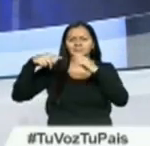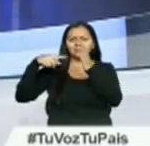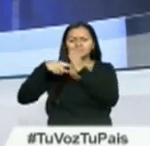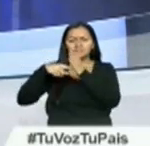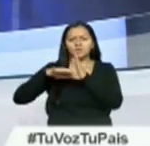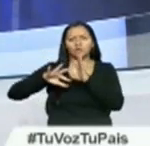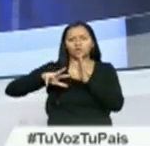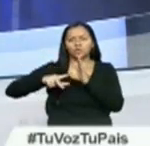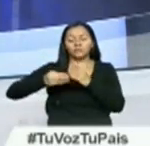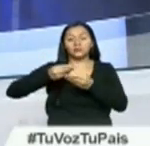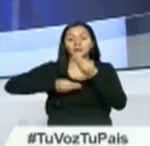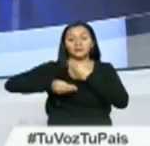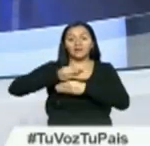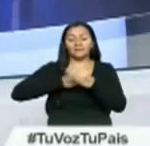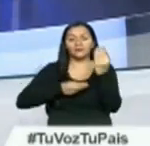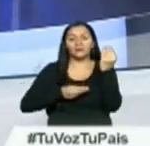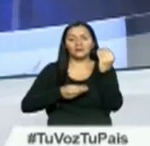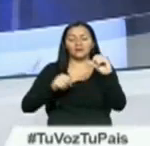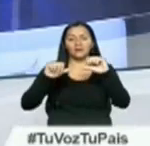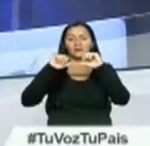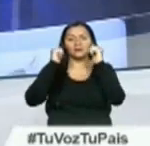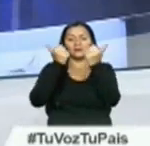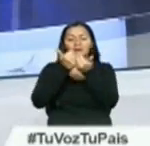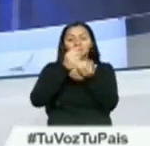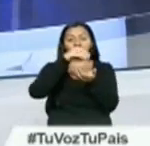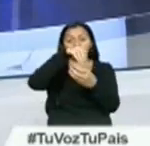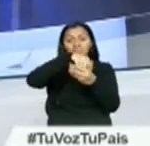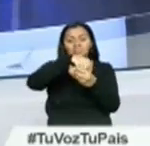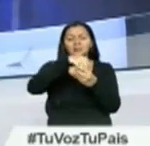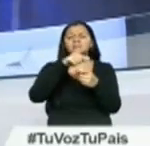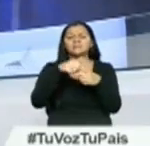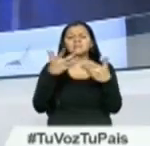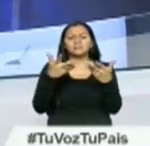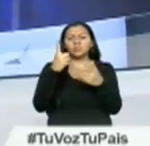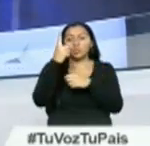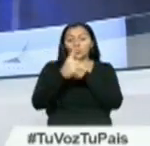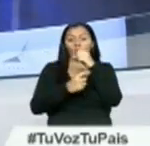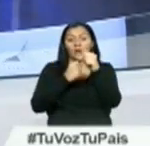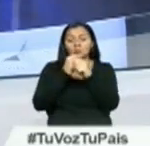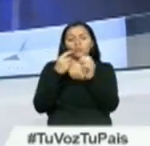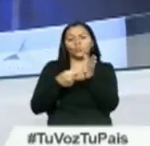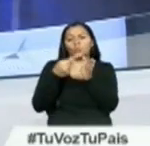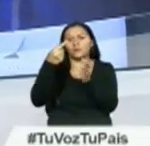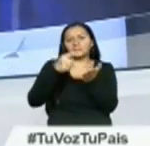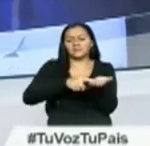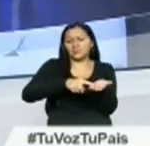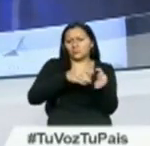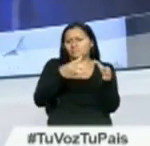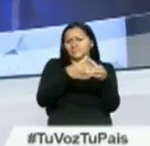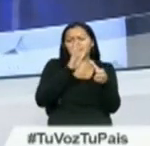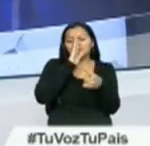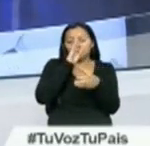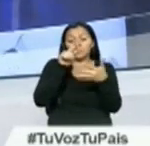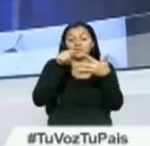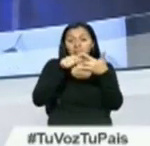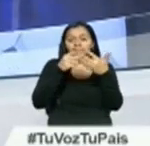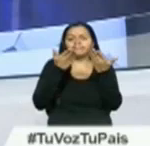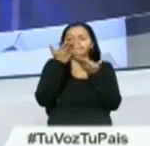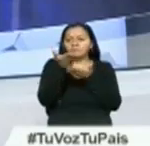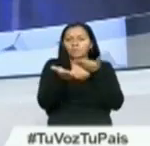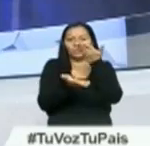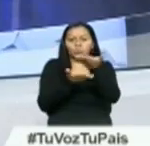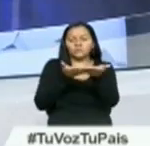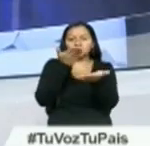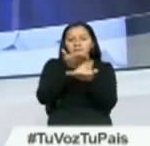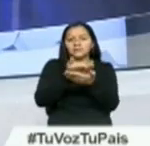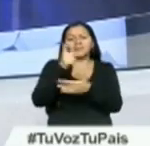corrupción. Esto durante la asamblea que desarrolla este organismo una vez al año, con el objetivo de identificar las necesidades de seguridad